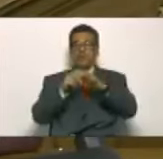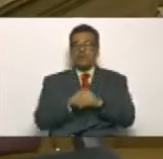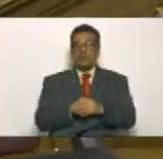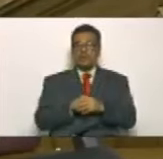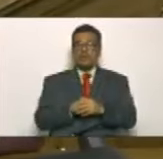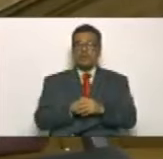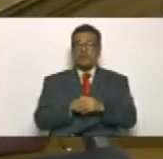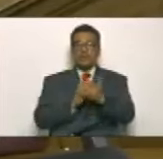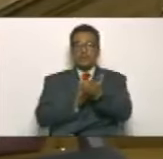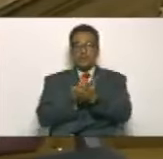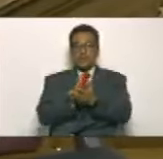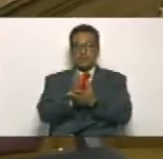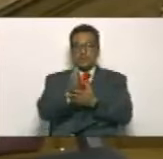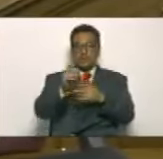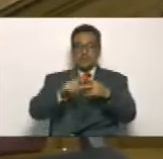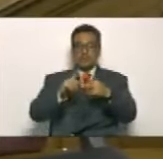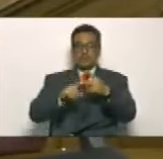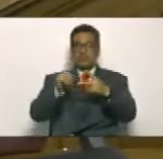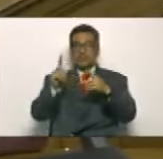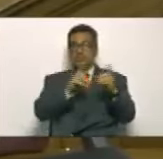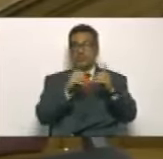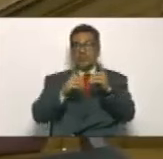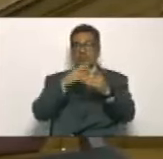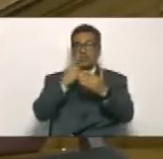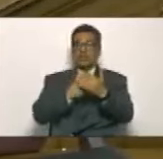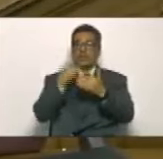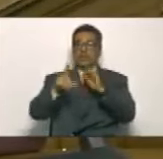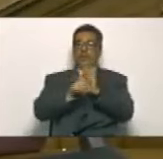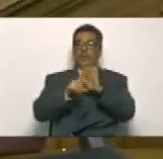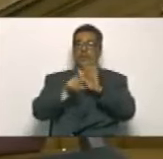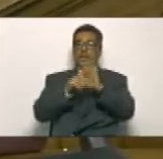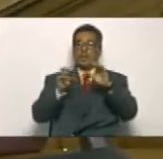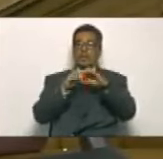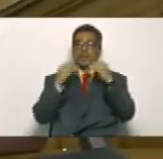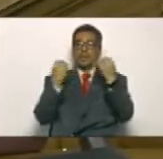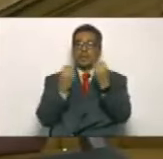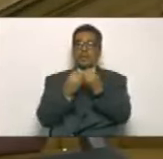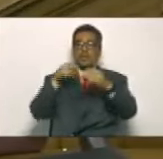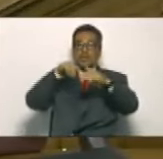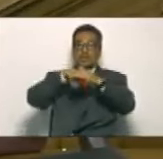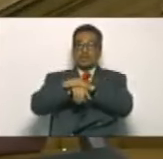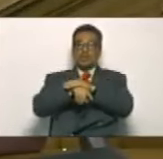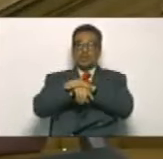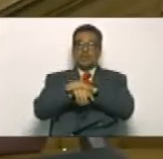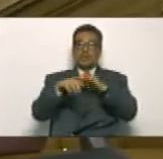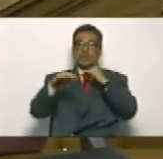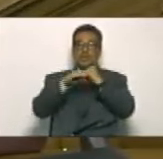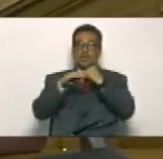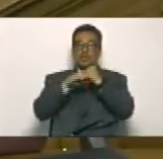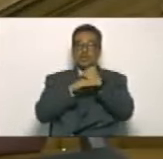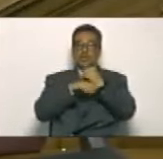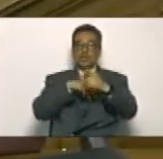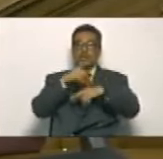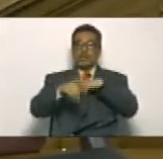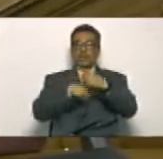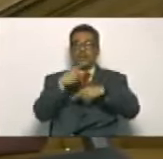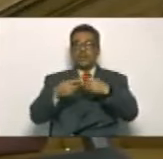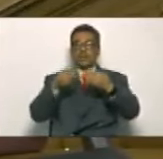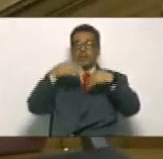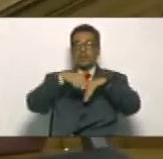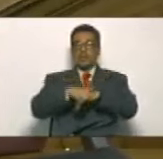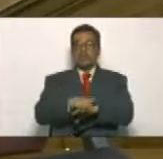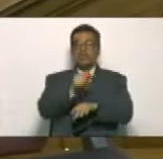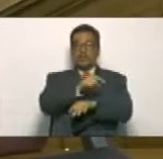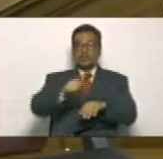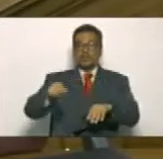6, continuación de la segunda discusión del proyecto de ley orgánica para la inclusión, igualdad y desarrollo integral de las